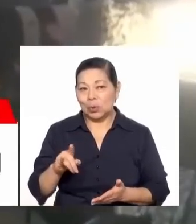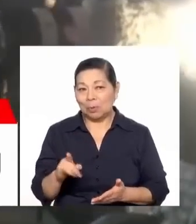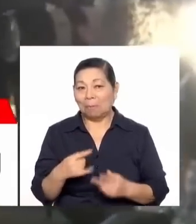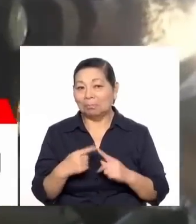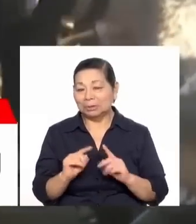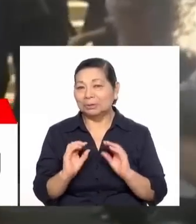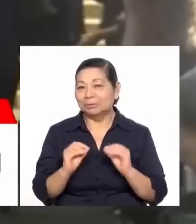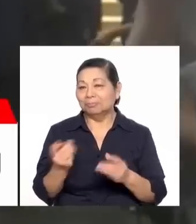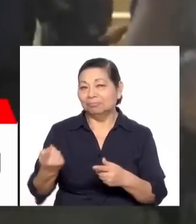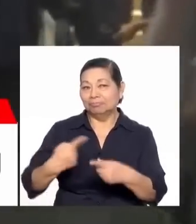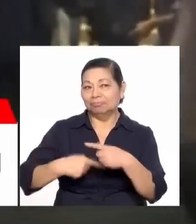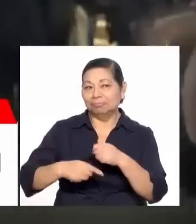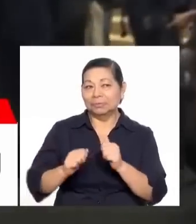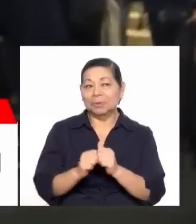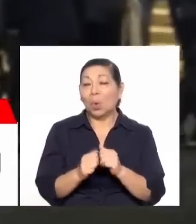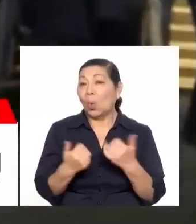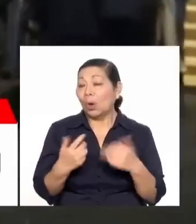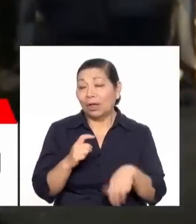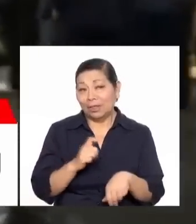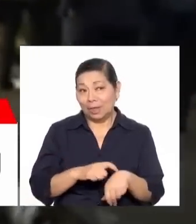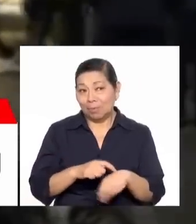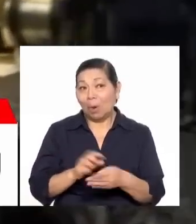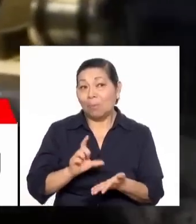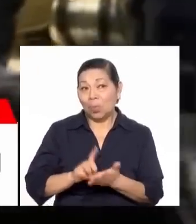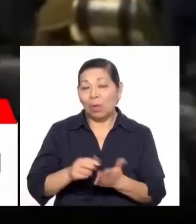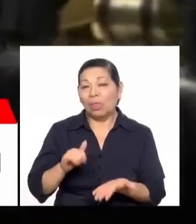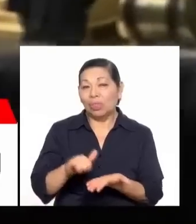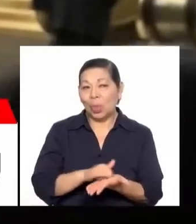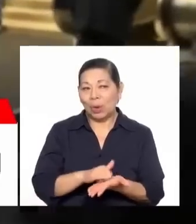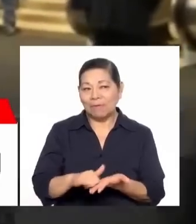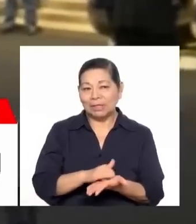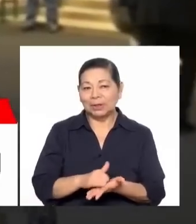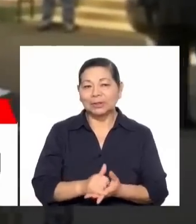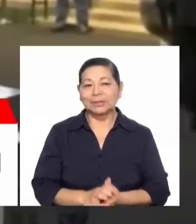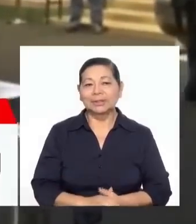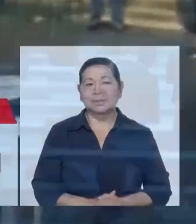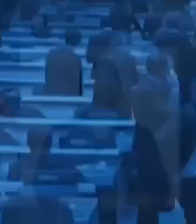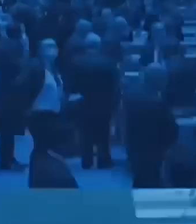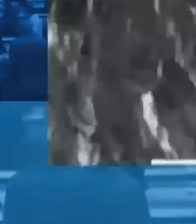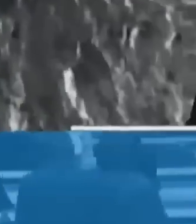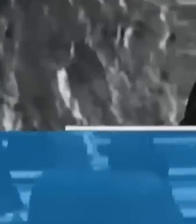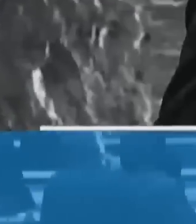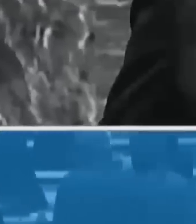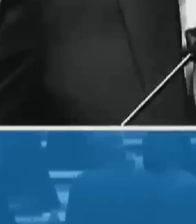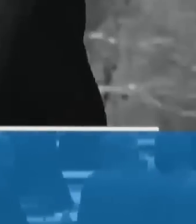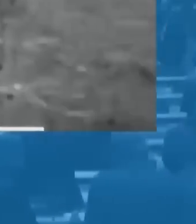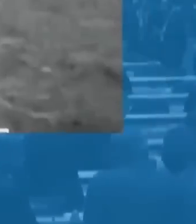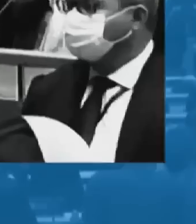imágenes nosotros regresamos a estudios y en cualquier momento retornamos desde Nueva York.